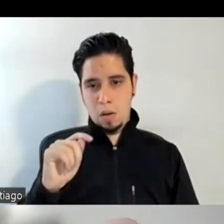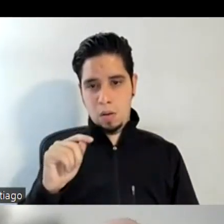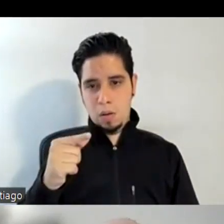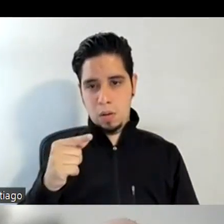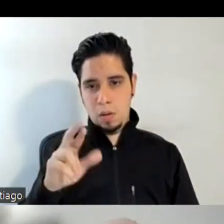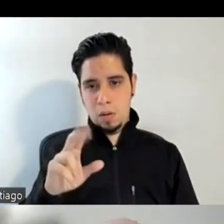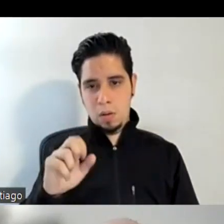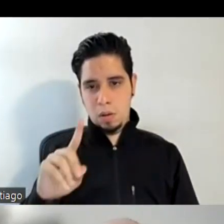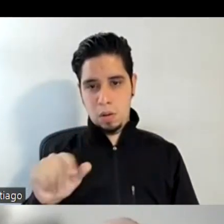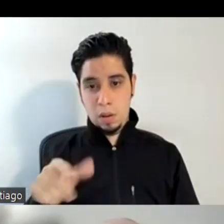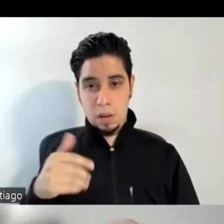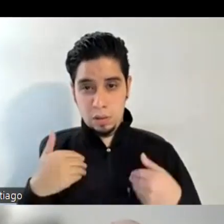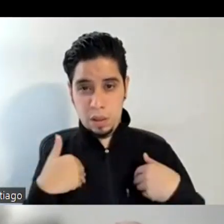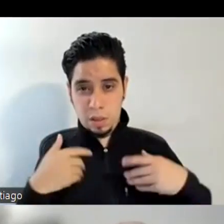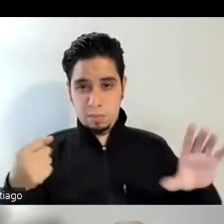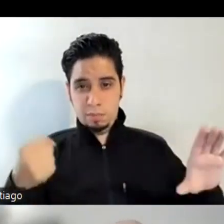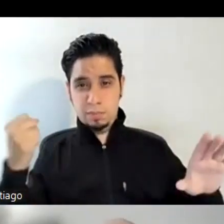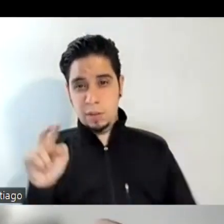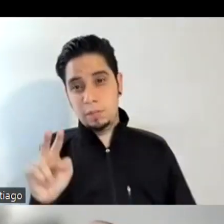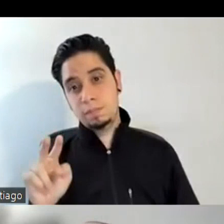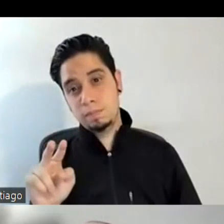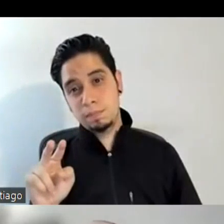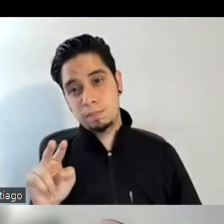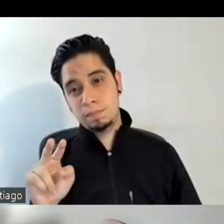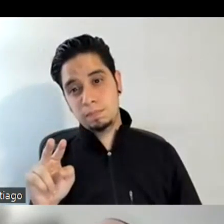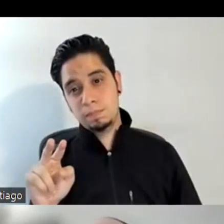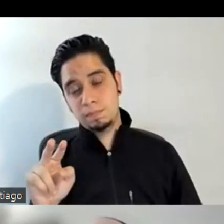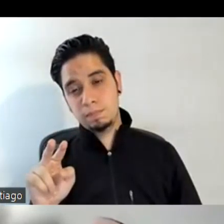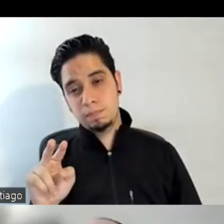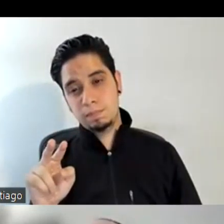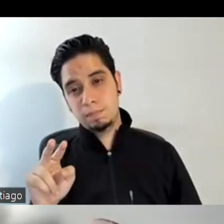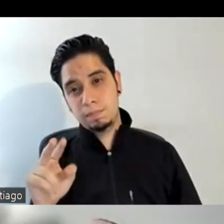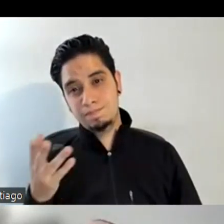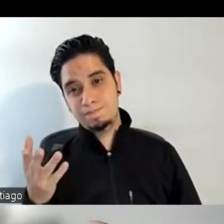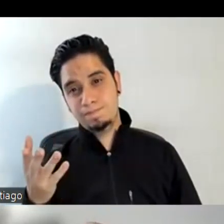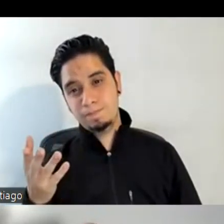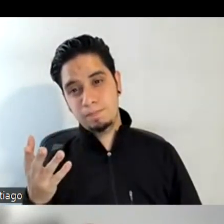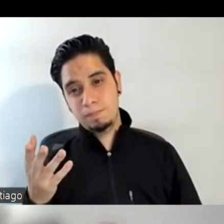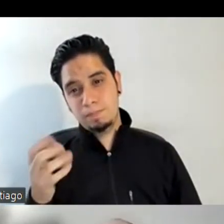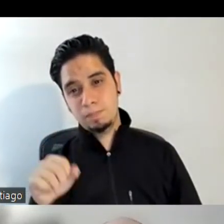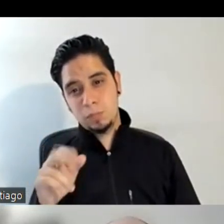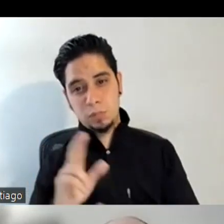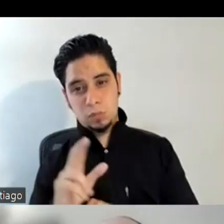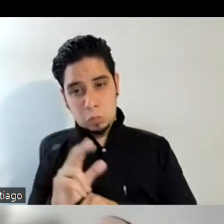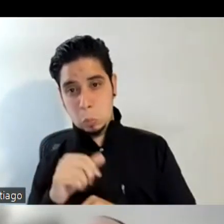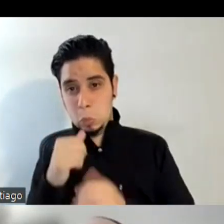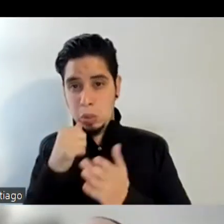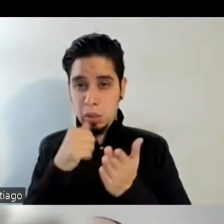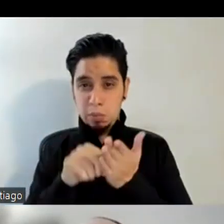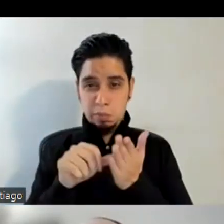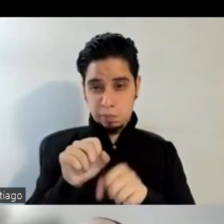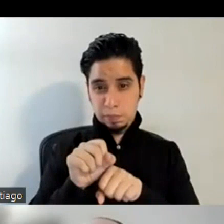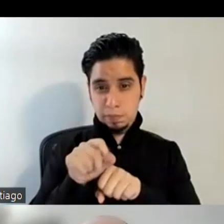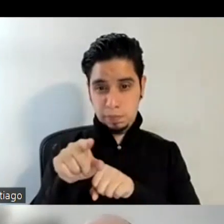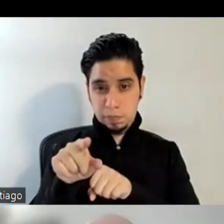allí estacionado. Y yo lo miro y yo digo, ay, Dios mío. Yo le voy a escribir una cartita. Yo le voy a escribir una